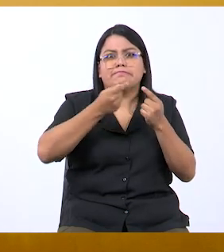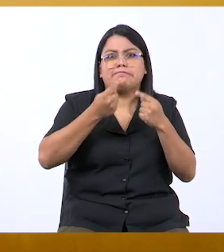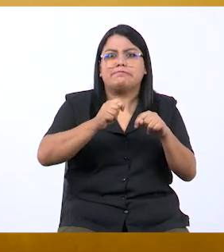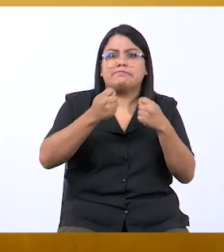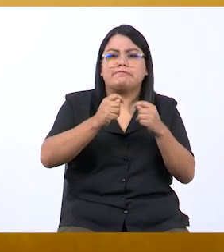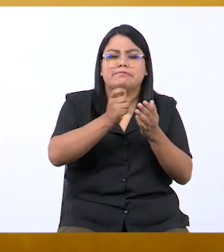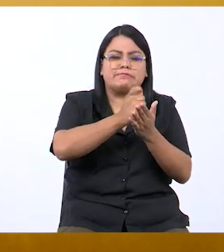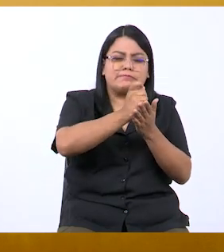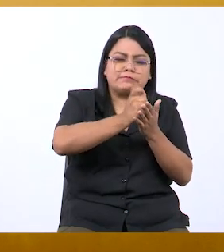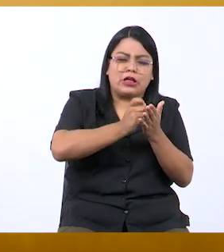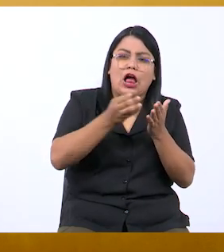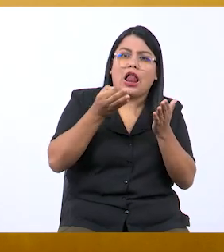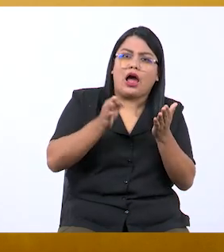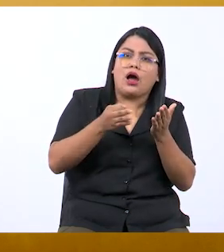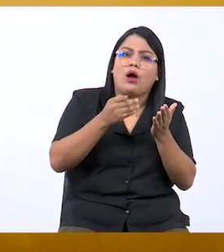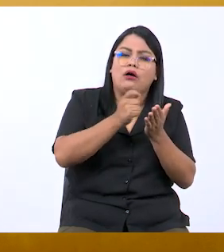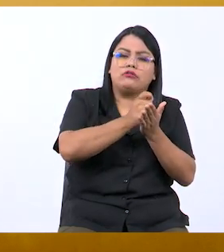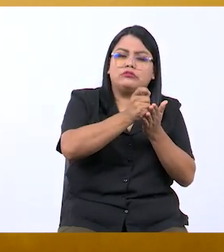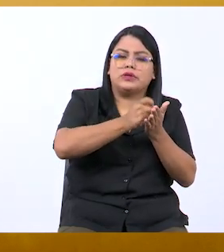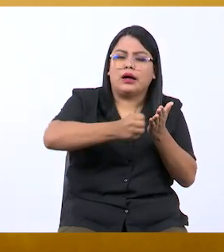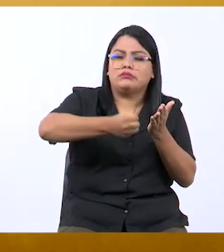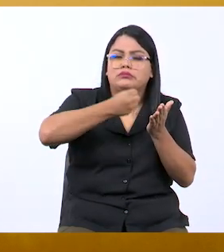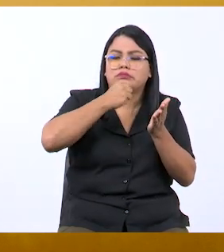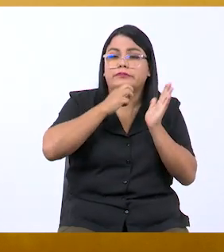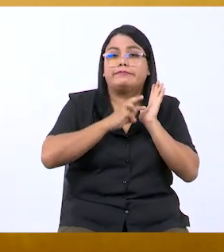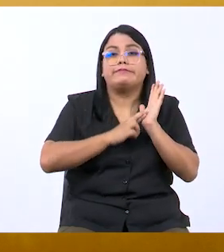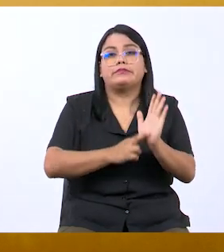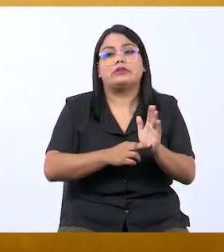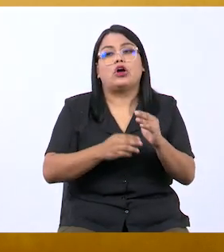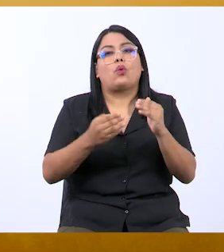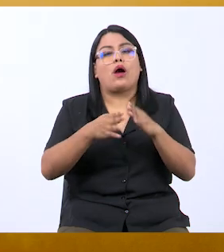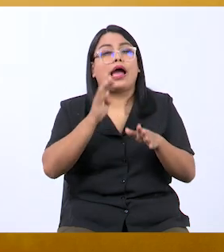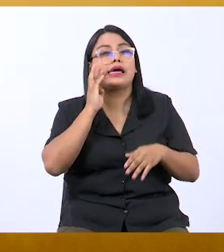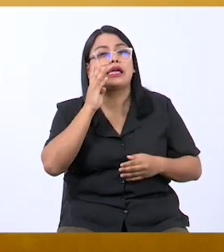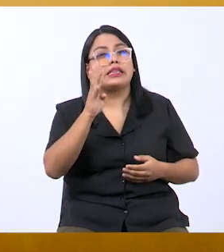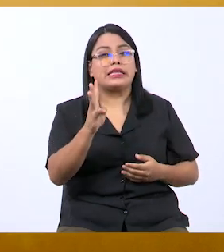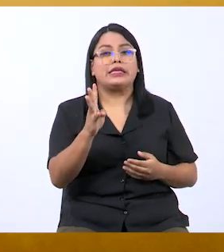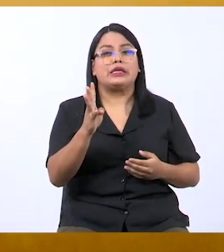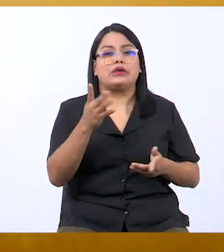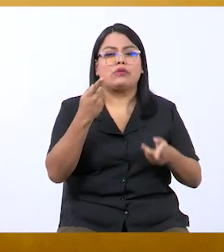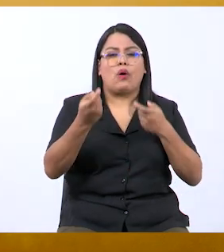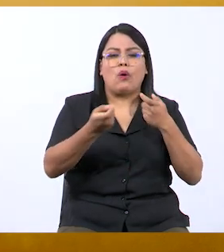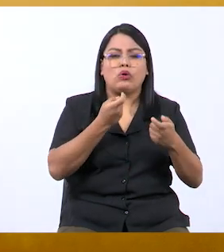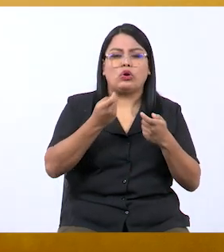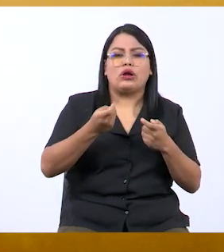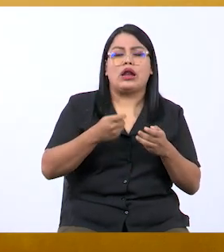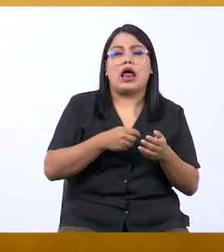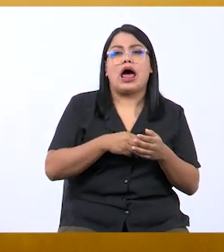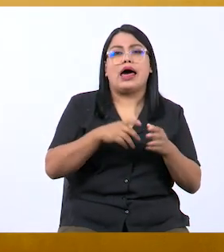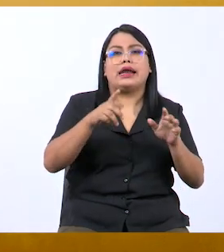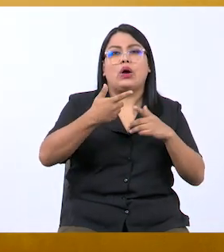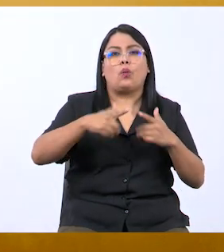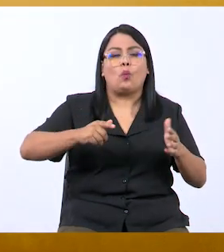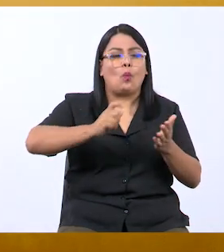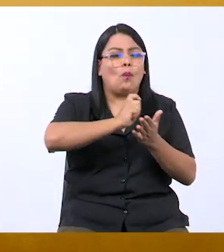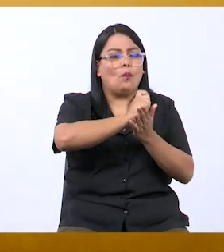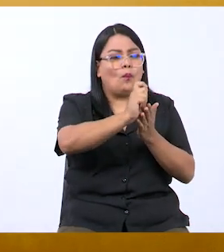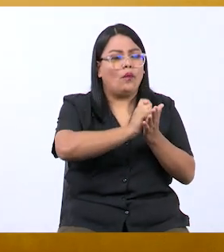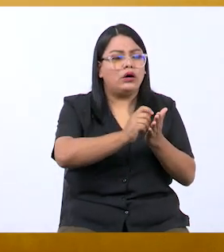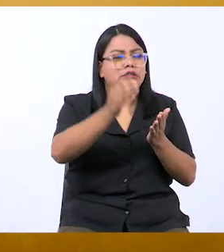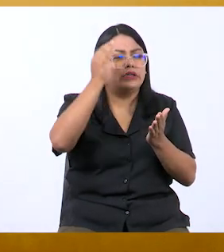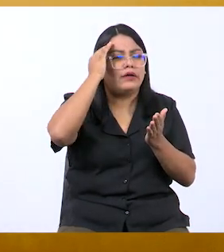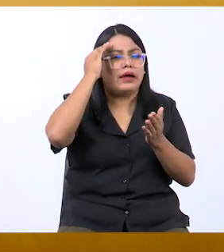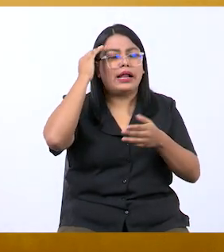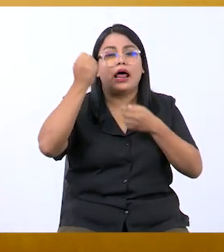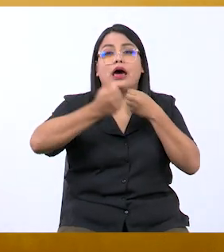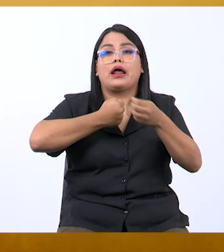No solo la forma en la que se presenta la información, sino lo creativo, el dominio del código, el conocimiento de